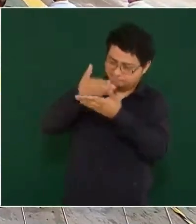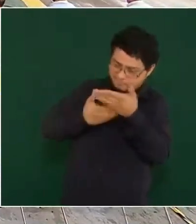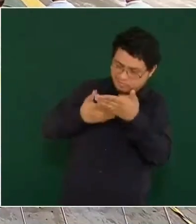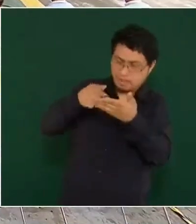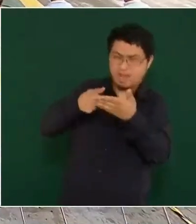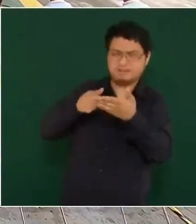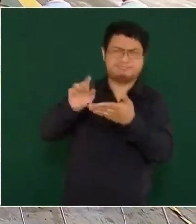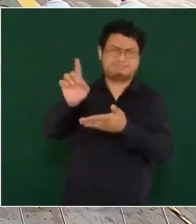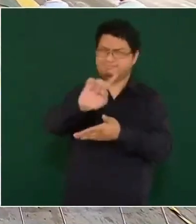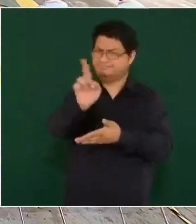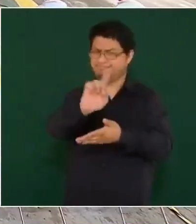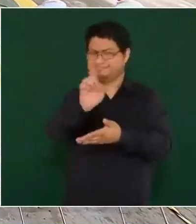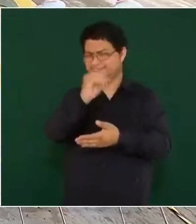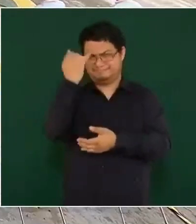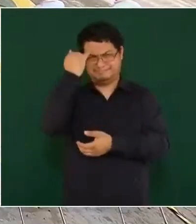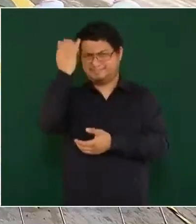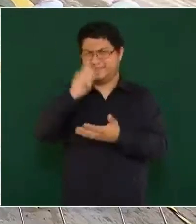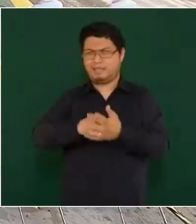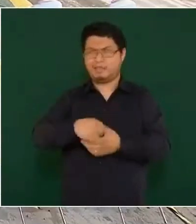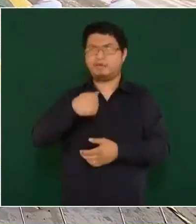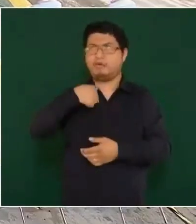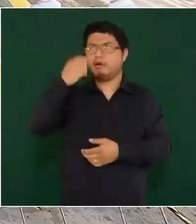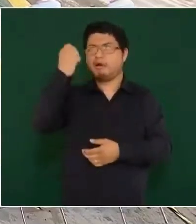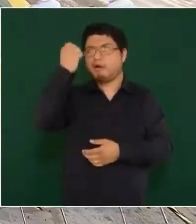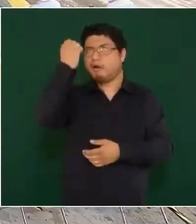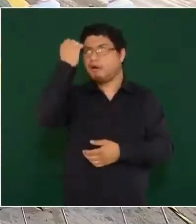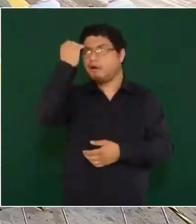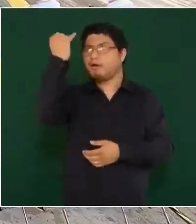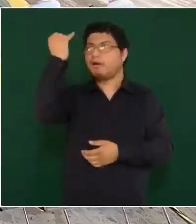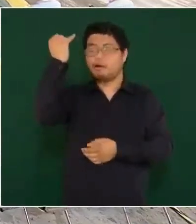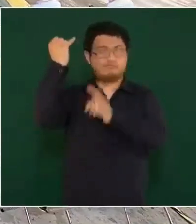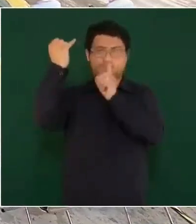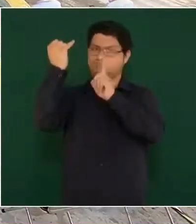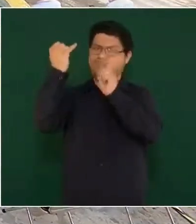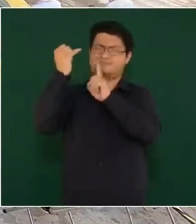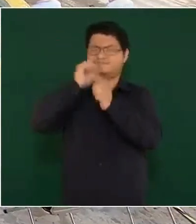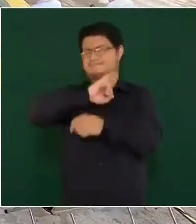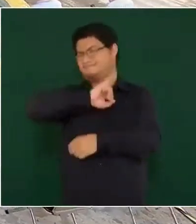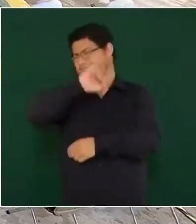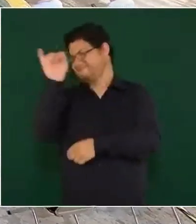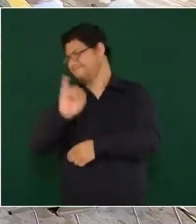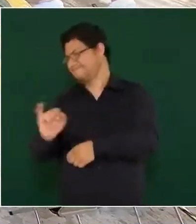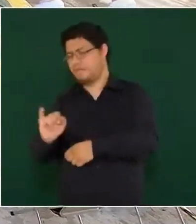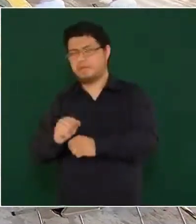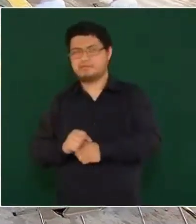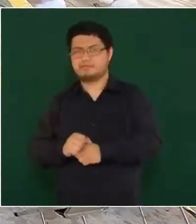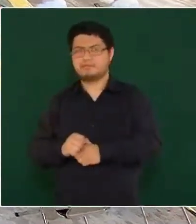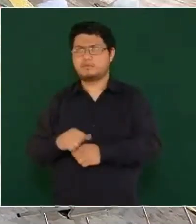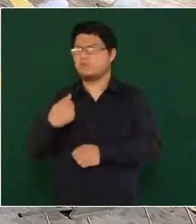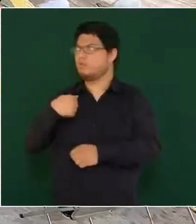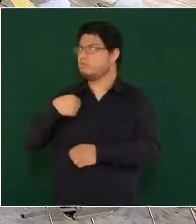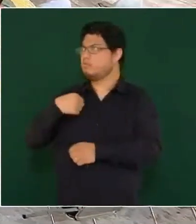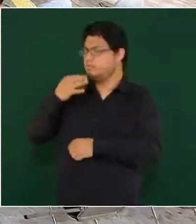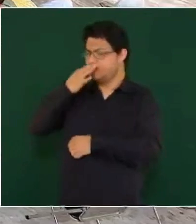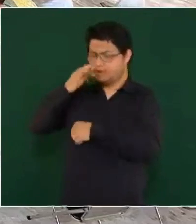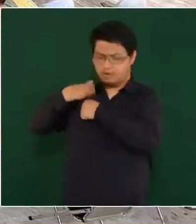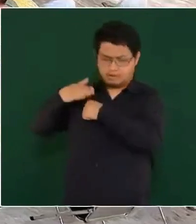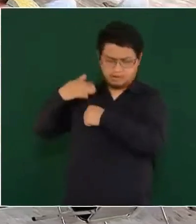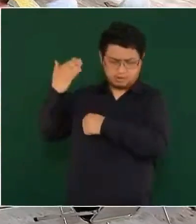ni por aquí me pasó nunca me vine a enterar hace una